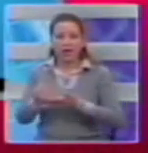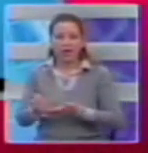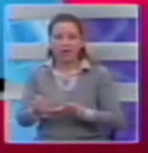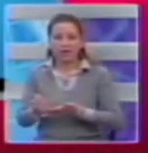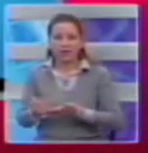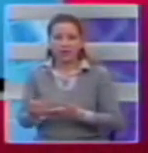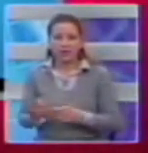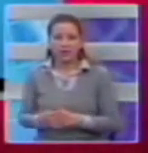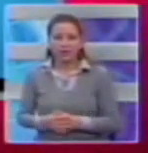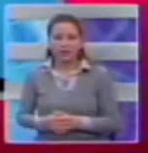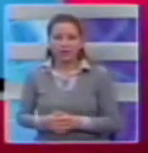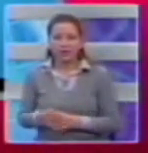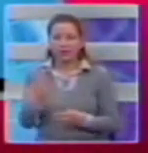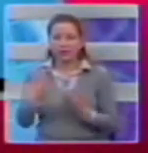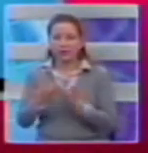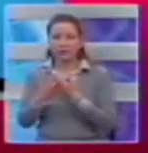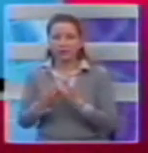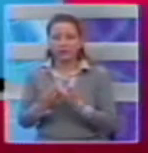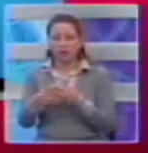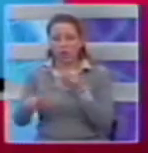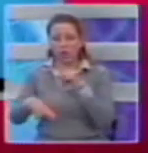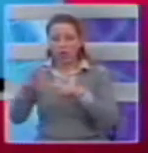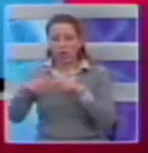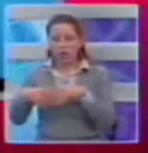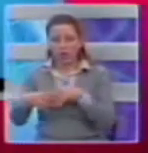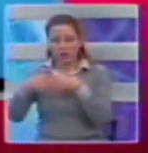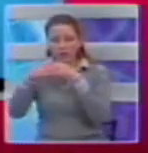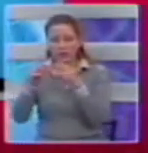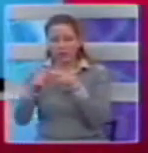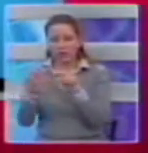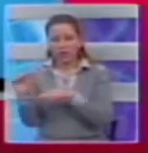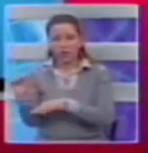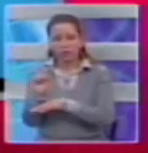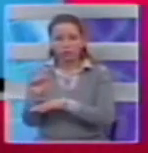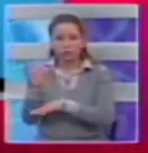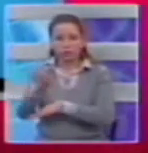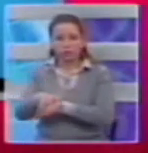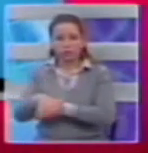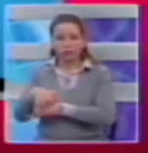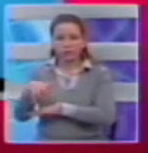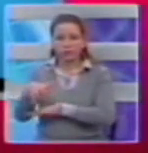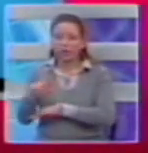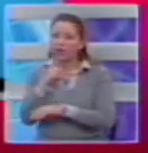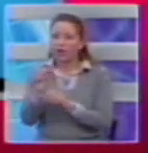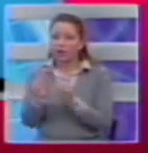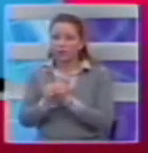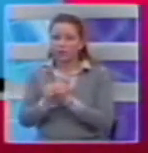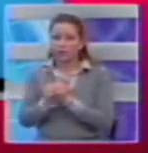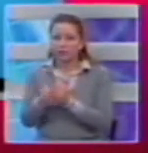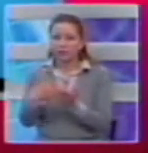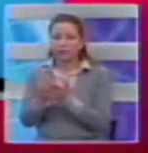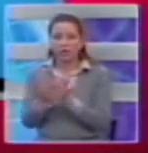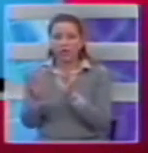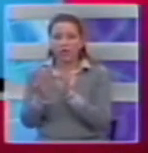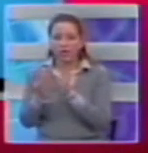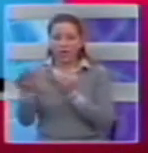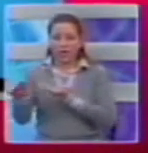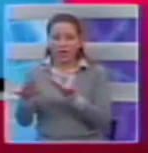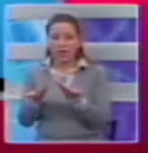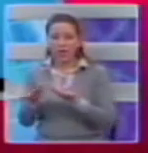ayudar a dinamizar la industria de la construcción y la industria del transporte a través de poner en contacto